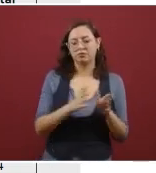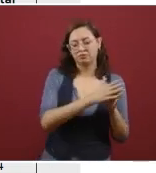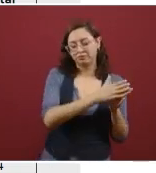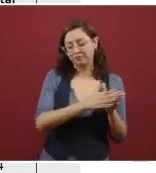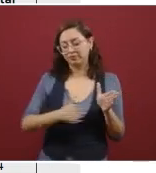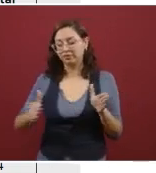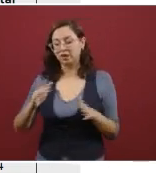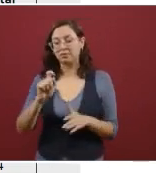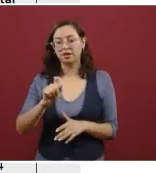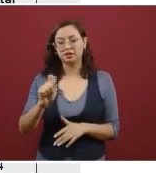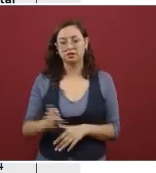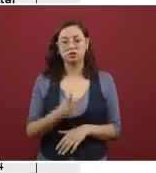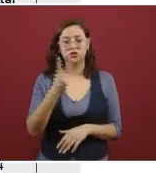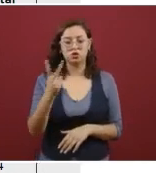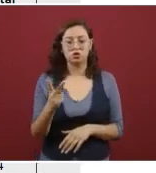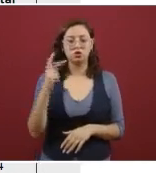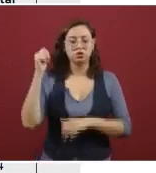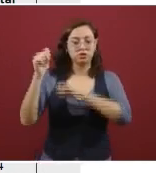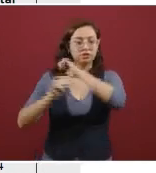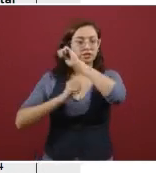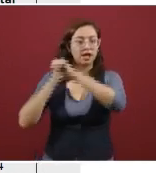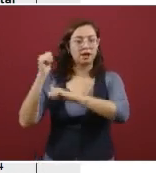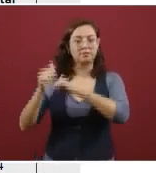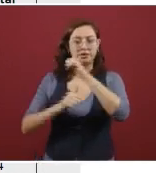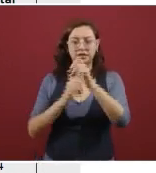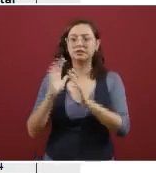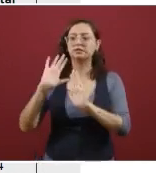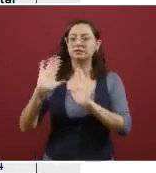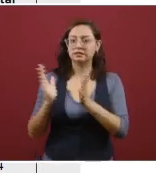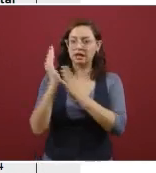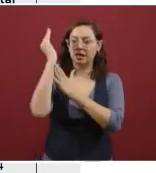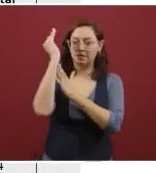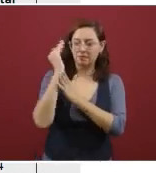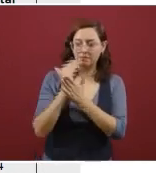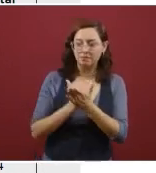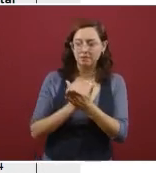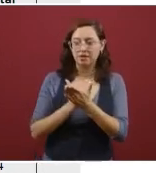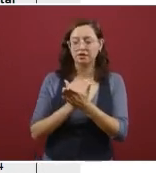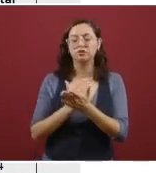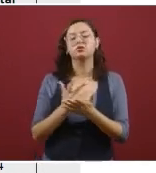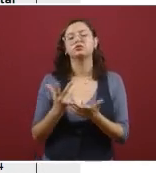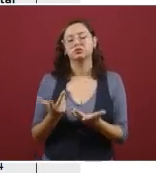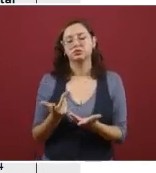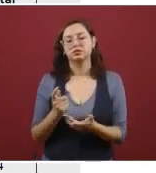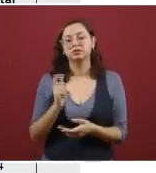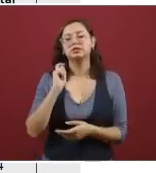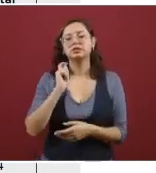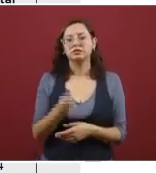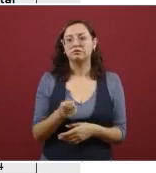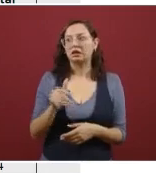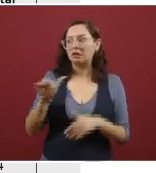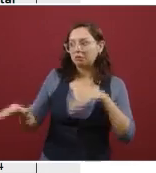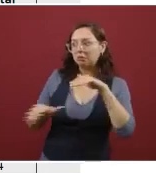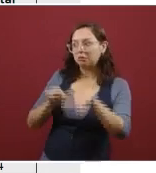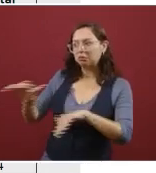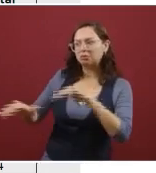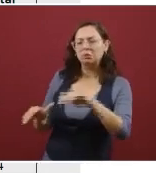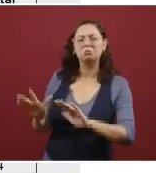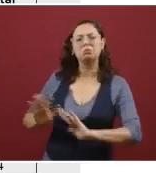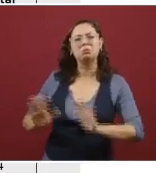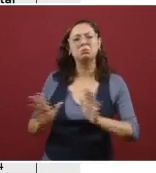abril ha disminuido la demanda sin atender, esto es, hay menos demanda porque se está abasteciendo de